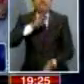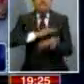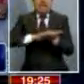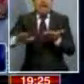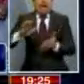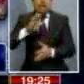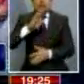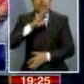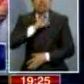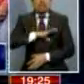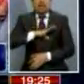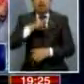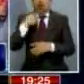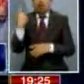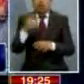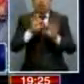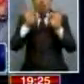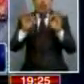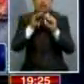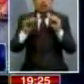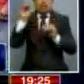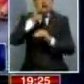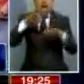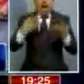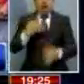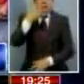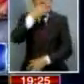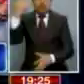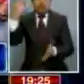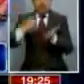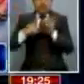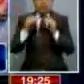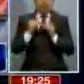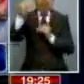para la educación superior. Ahora ya llegamos a 400.000.